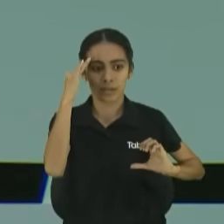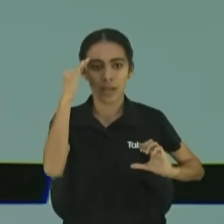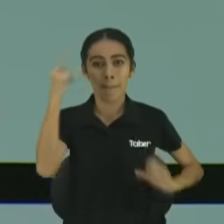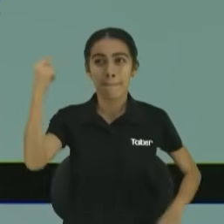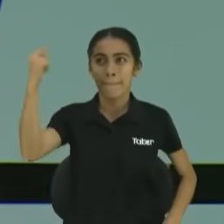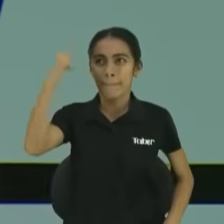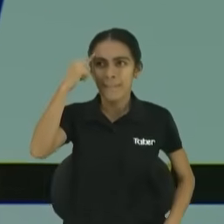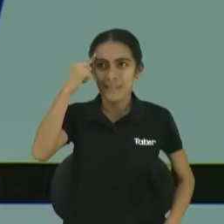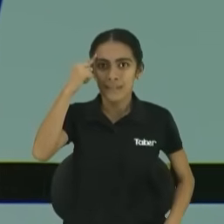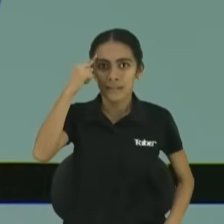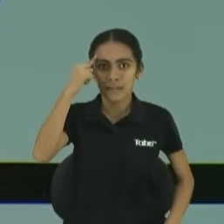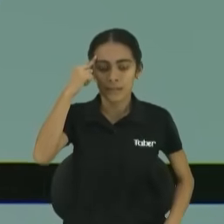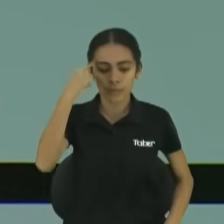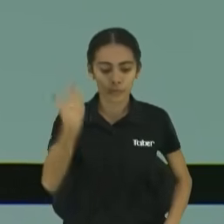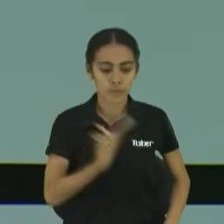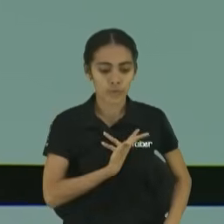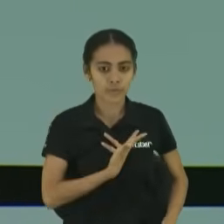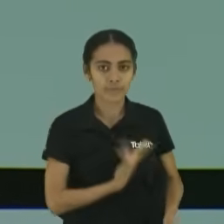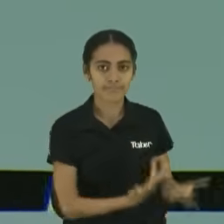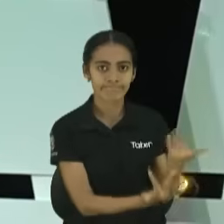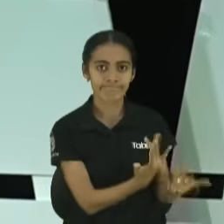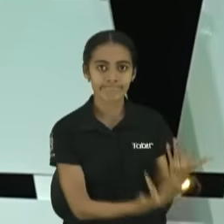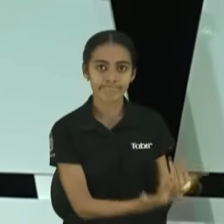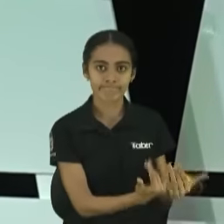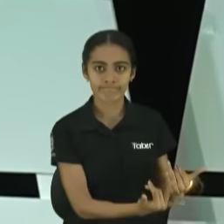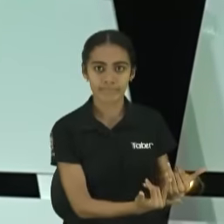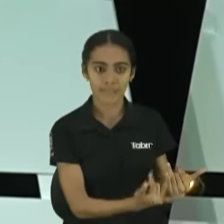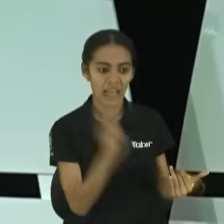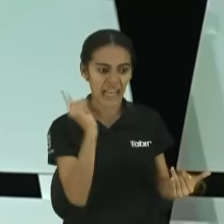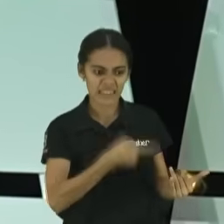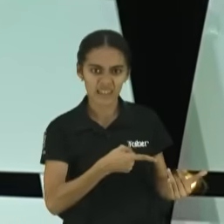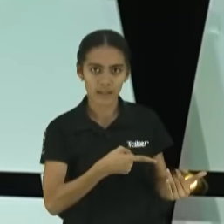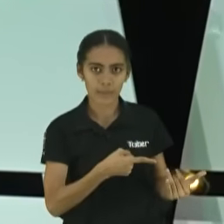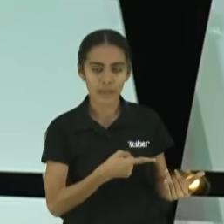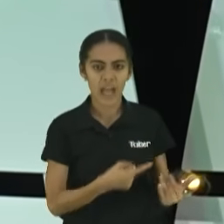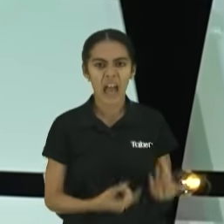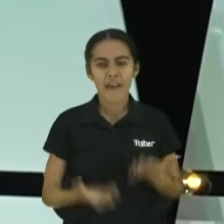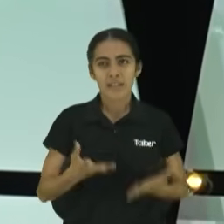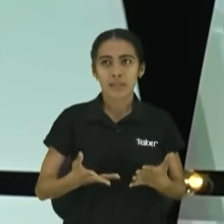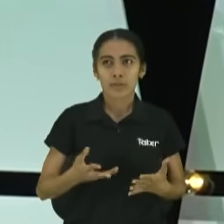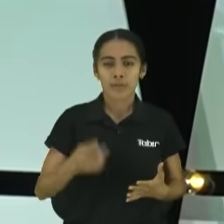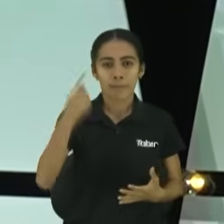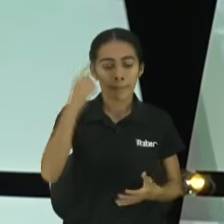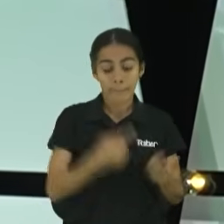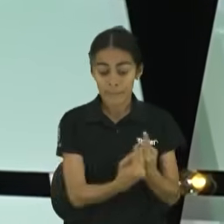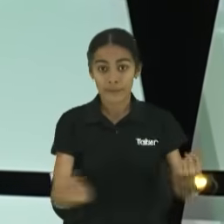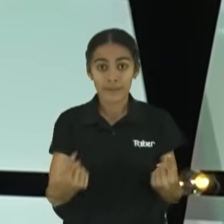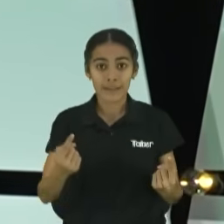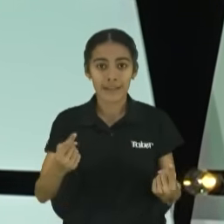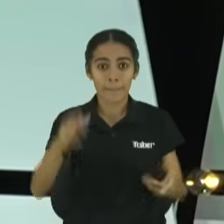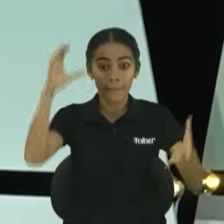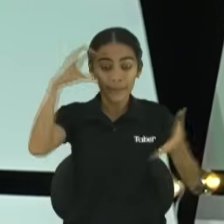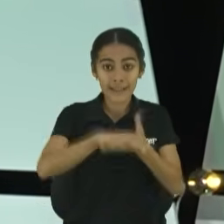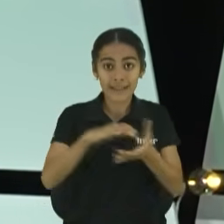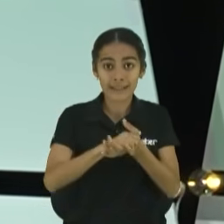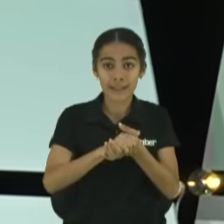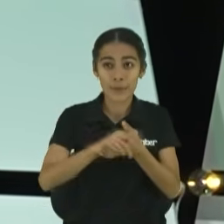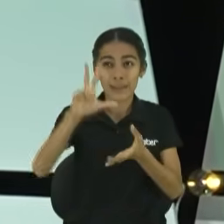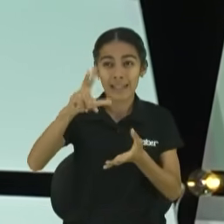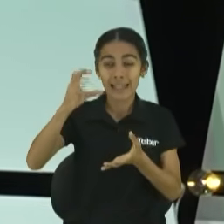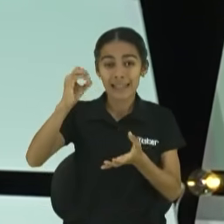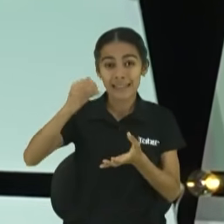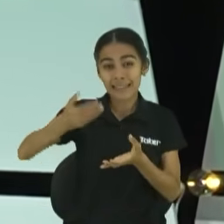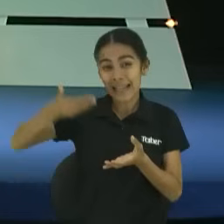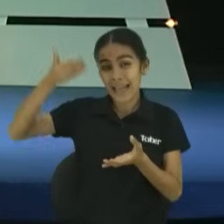mental de haber estado en condenación. Habemos personas que fracasamos hace 30 años y todo lo que hablamos hoy es de